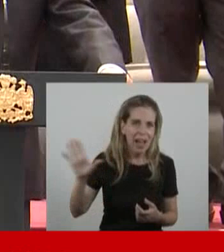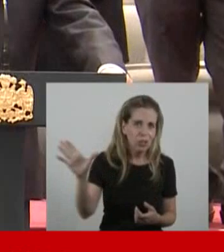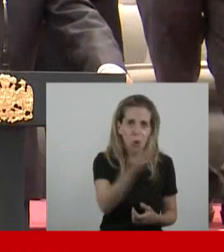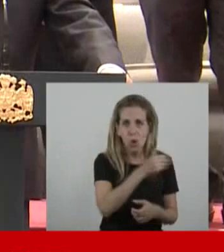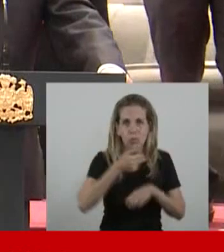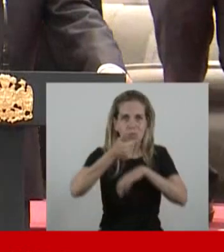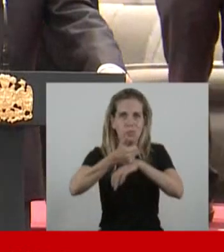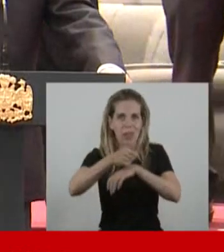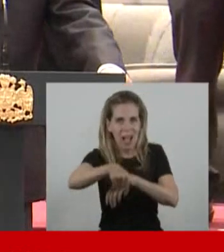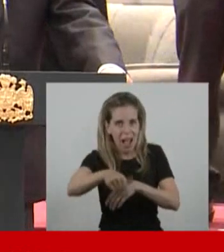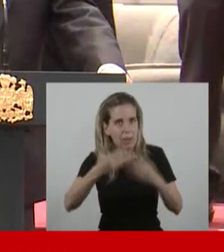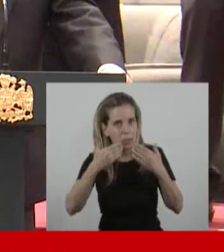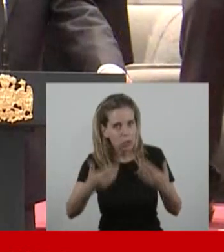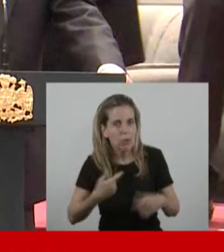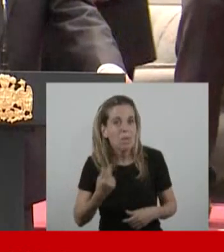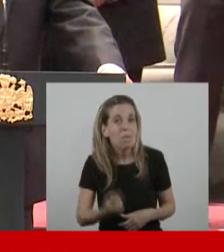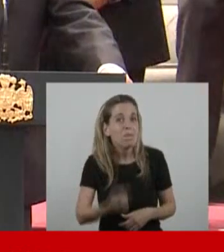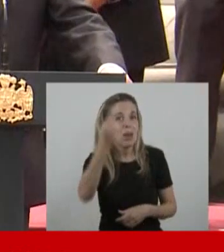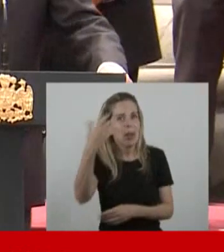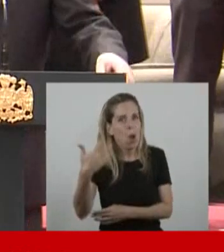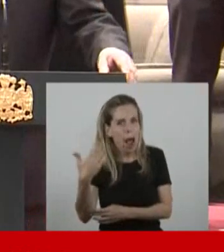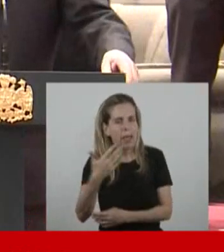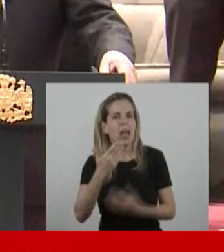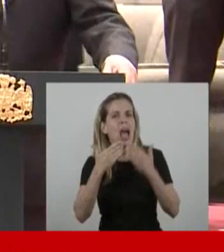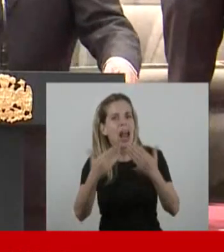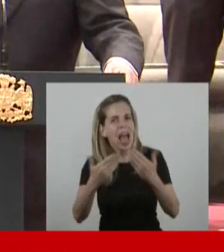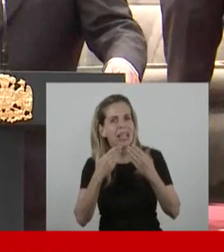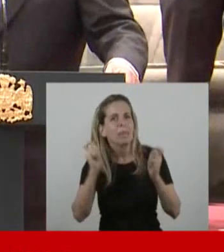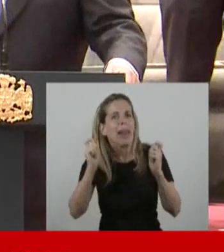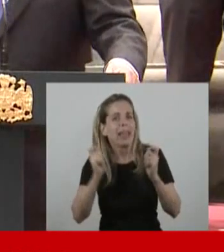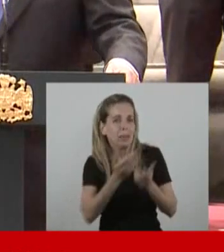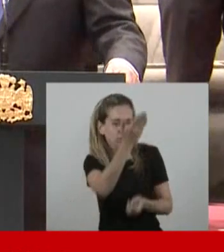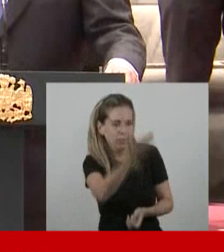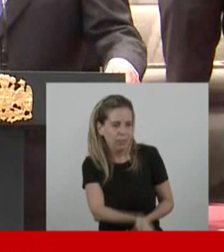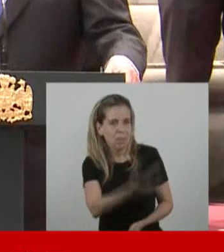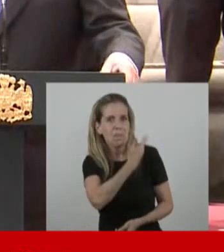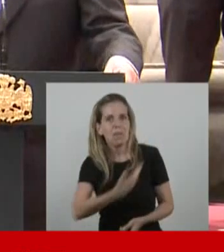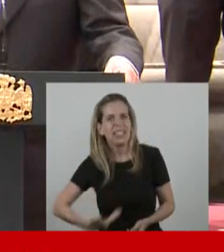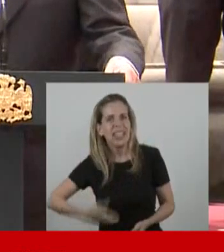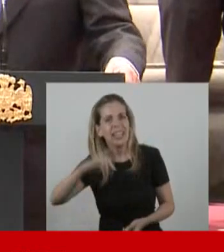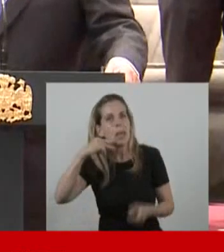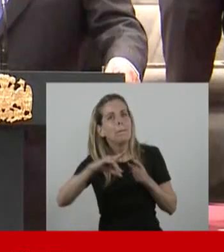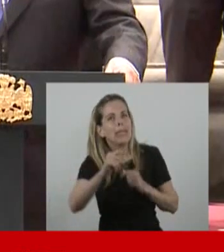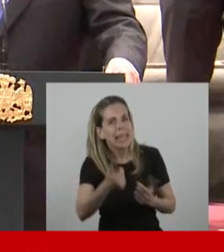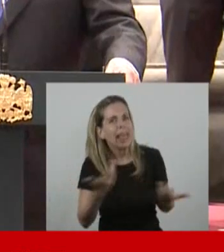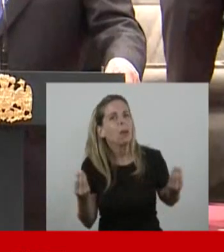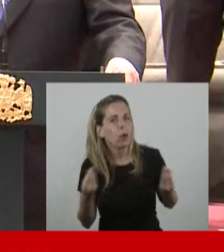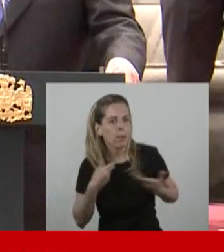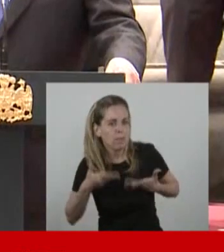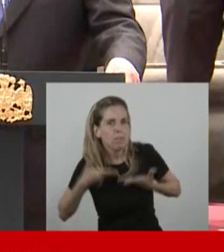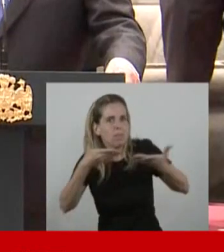aquí. Mis primeras palabras de gratitud son para el presidente Piñera, por el buen reconocimiento, por el buen